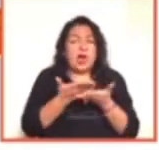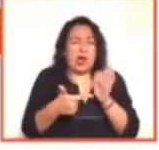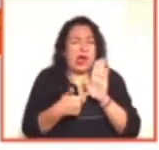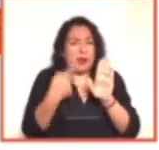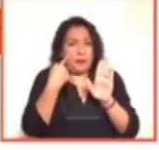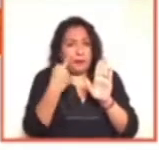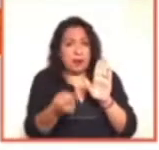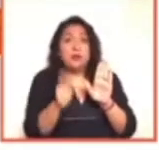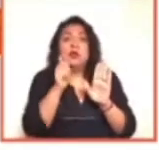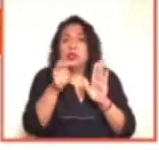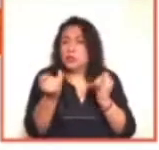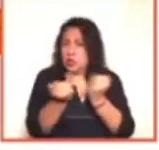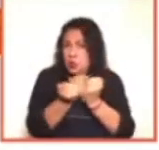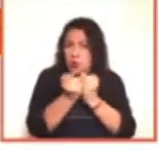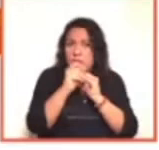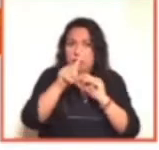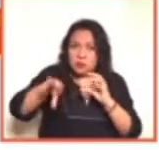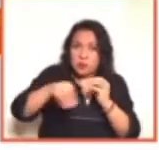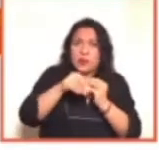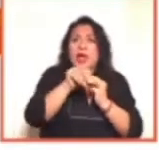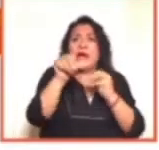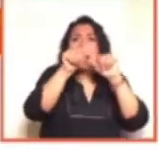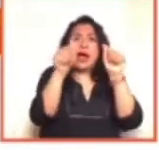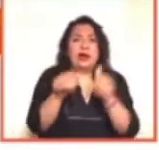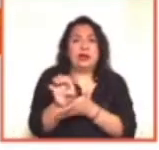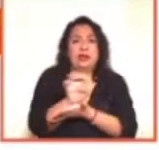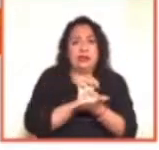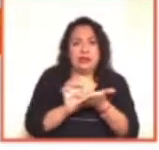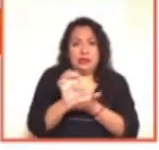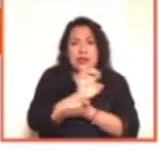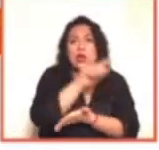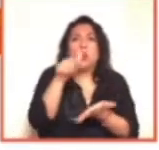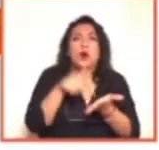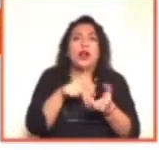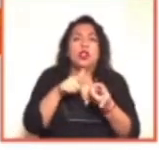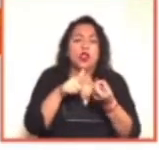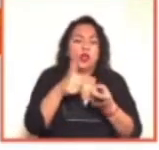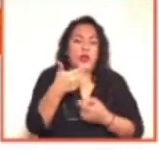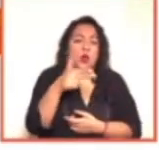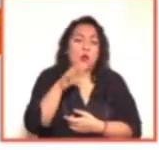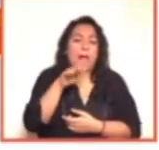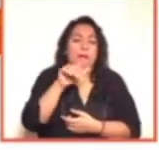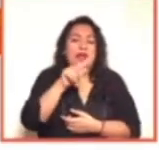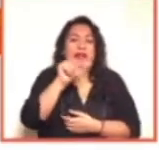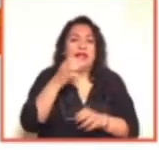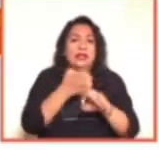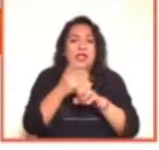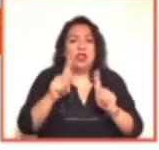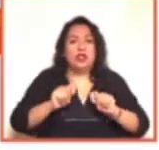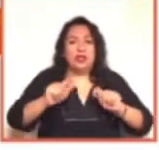también pertenece a las artes escénicas, se ubica en Huamantla, Tlaxcala. Vamos a conocer el origen de la